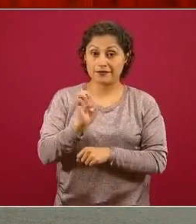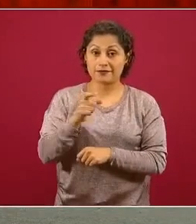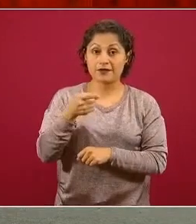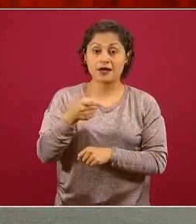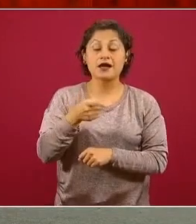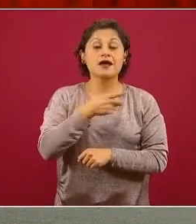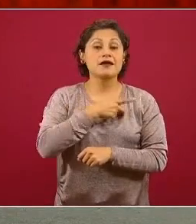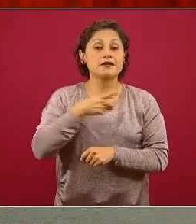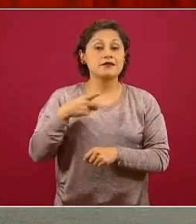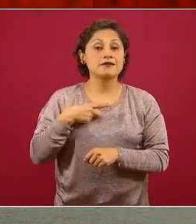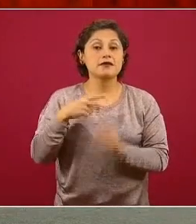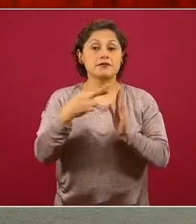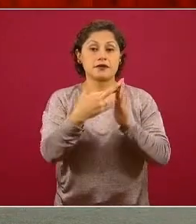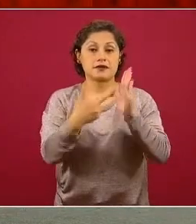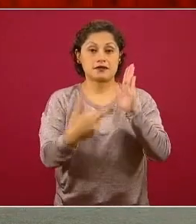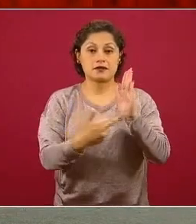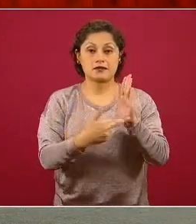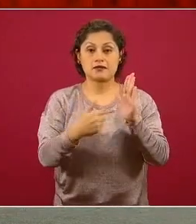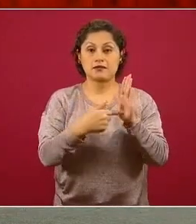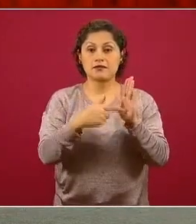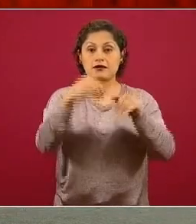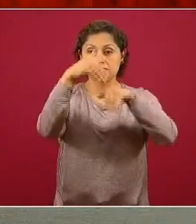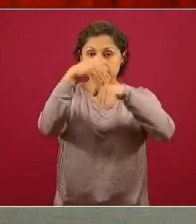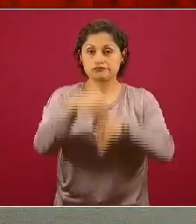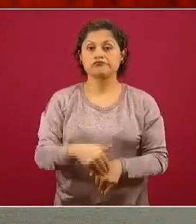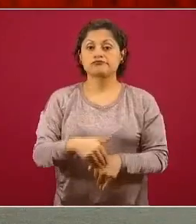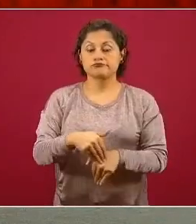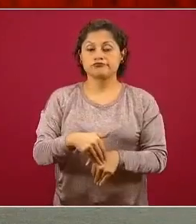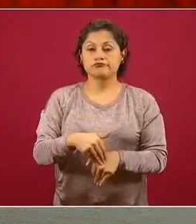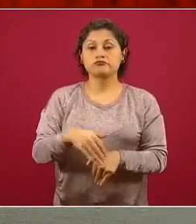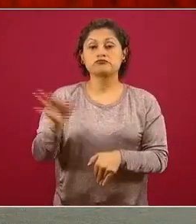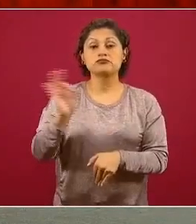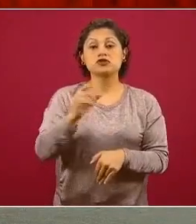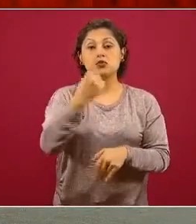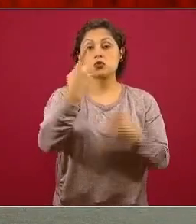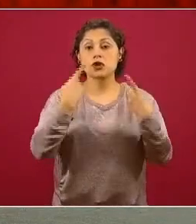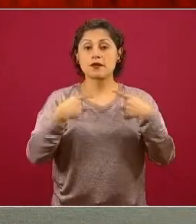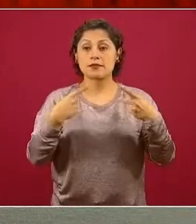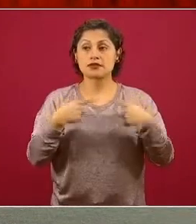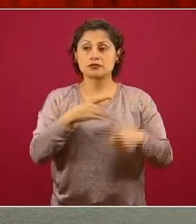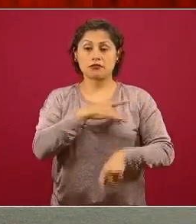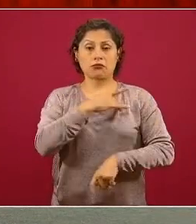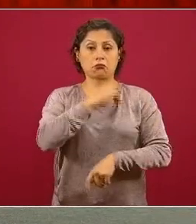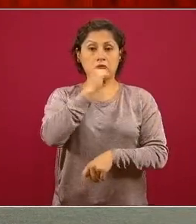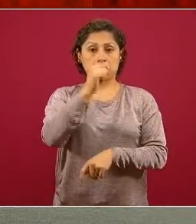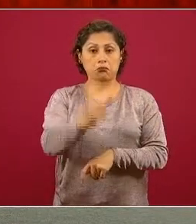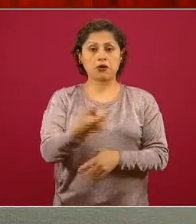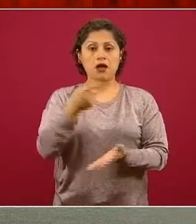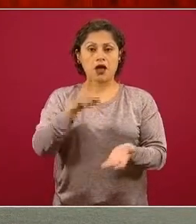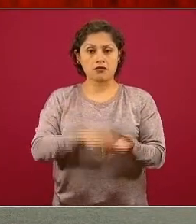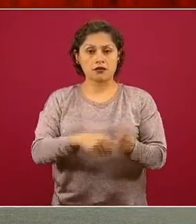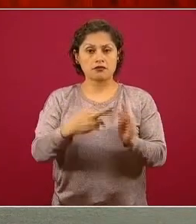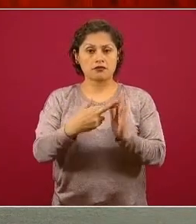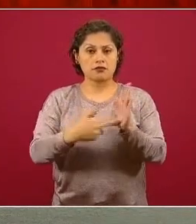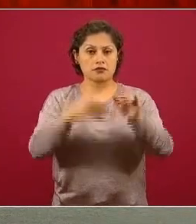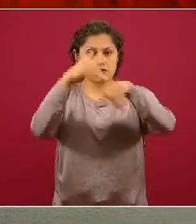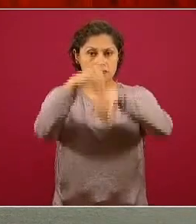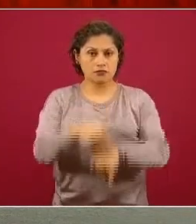fuera asintomático, no debería de generar un mecanismo de transmisión al interior de la